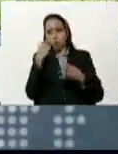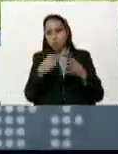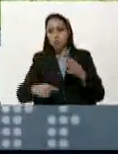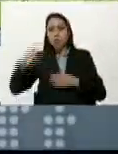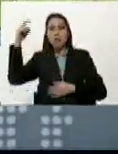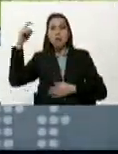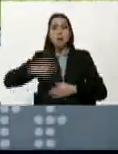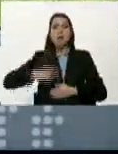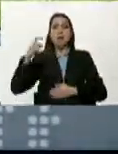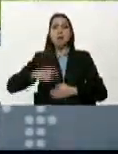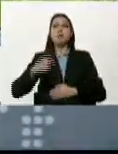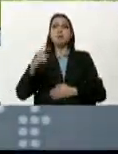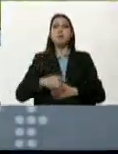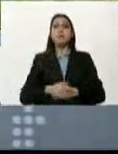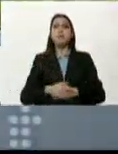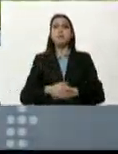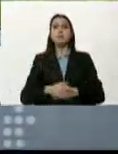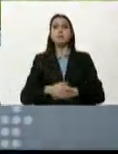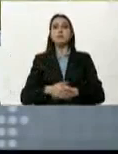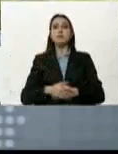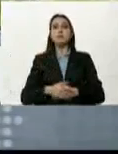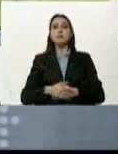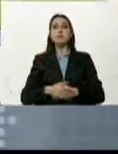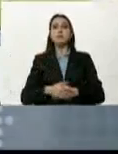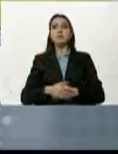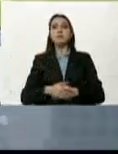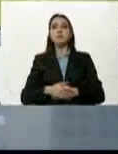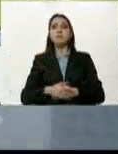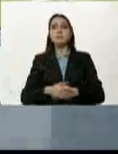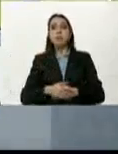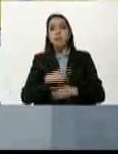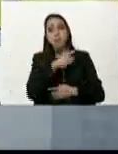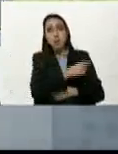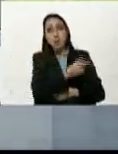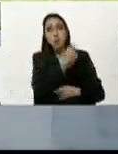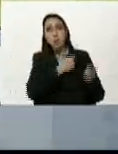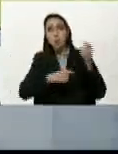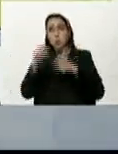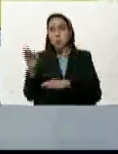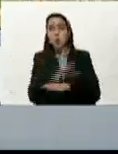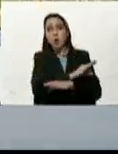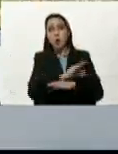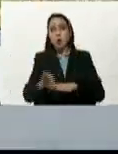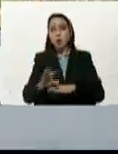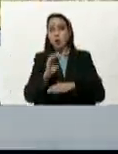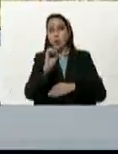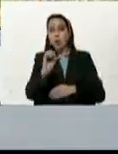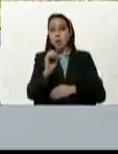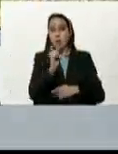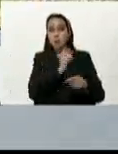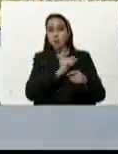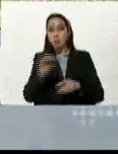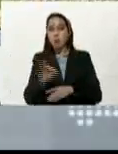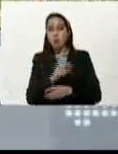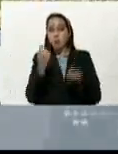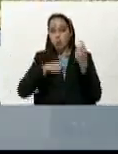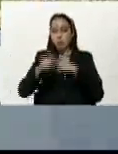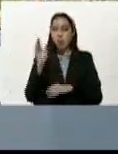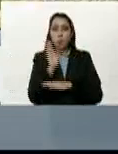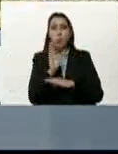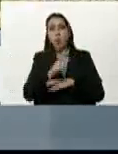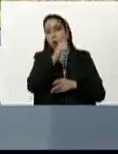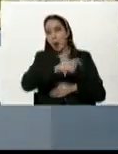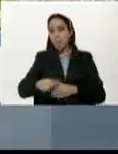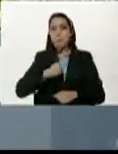entran en el contrabando cero contrabando proteger a los productores